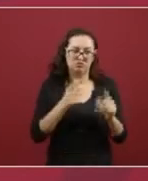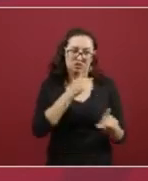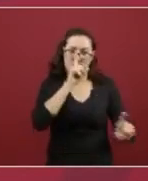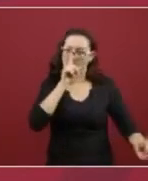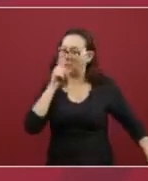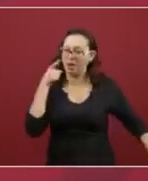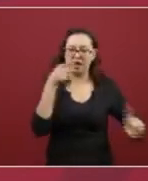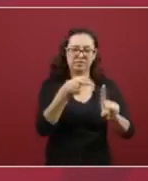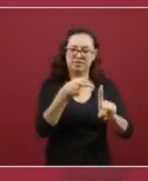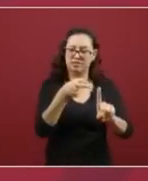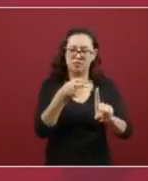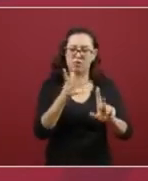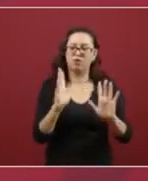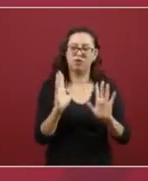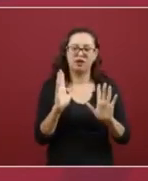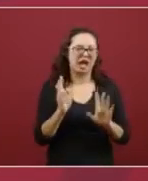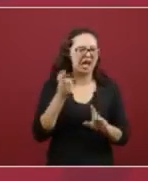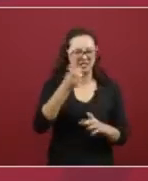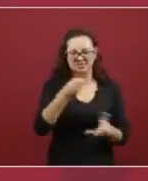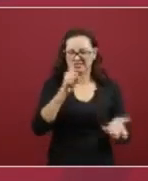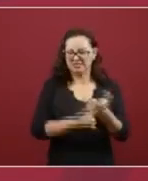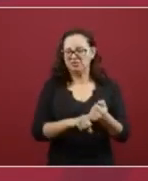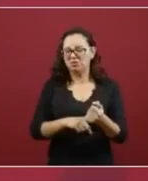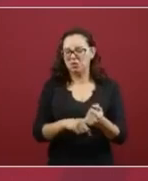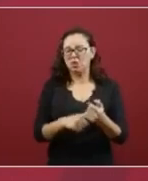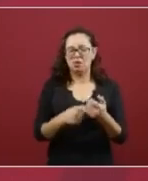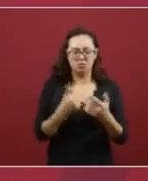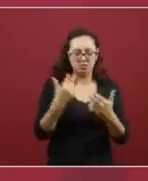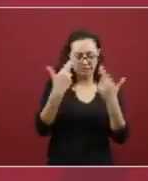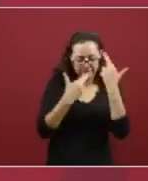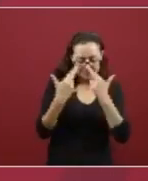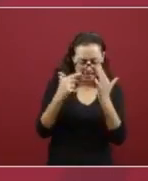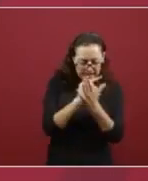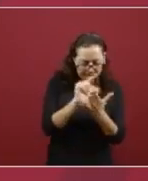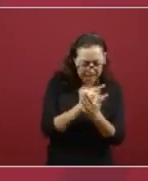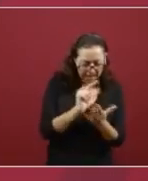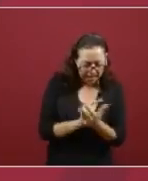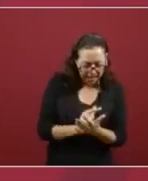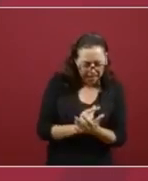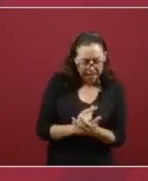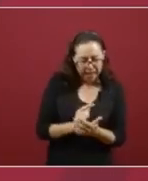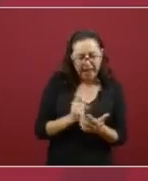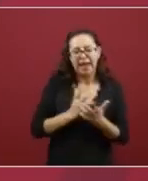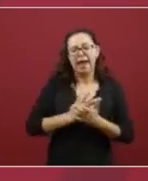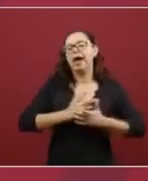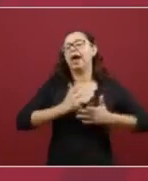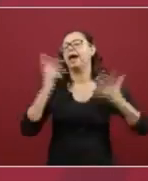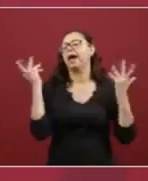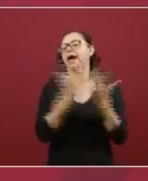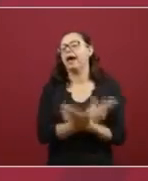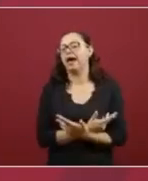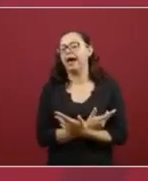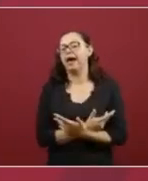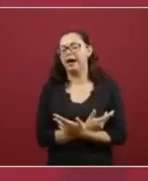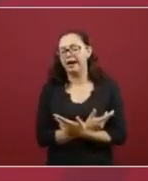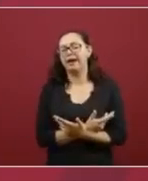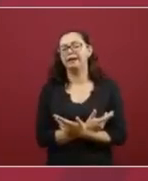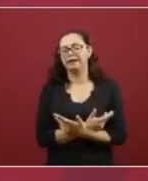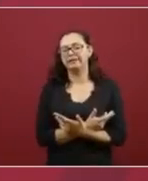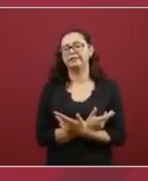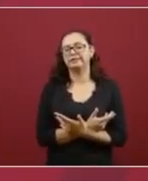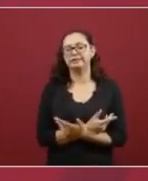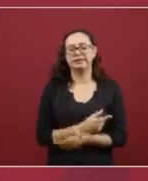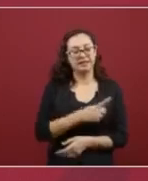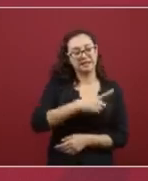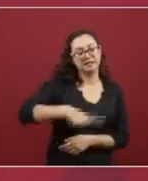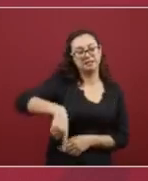porque esa es la intención de fondo, o la intención que